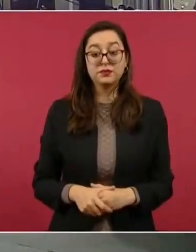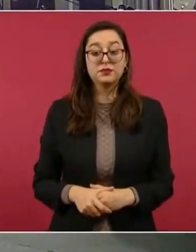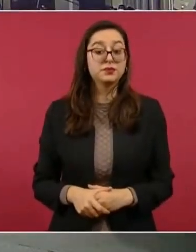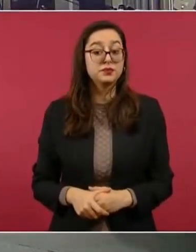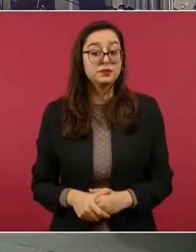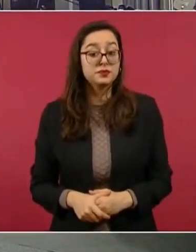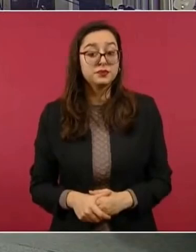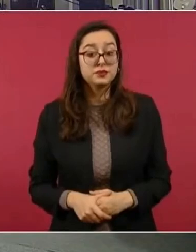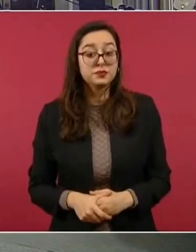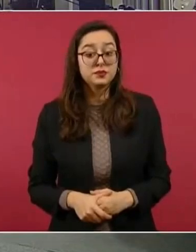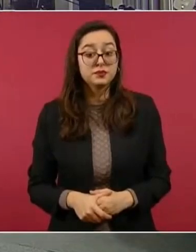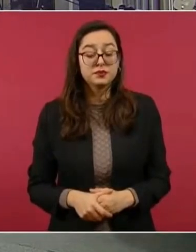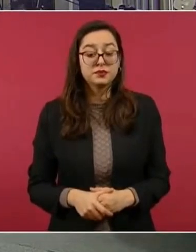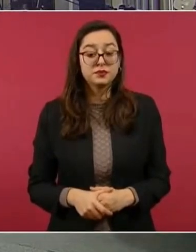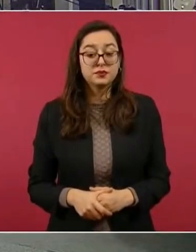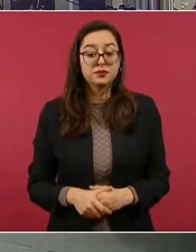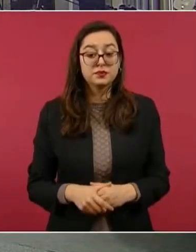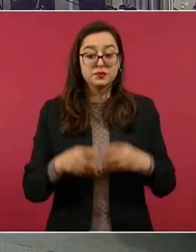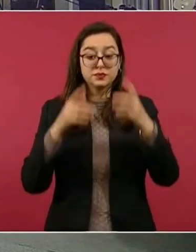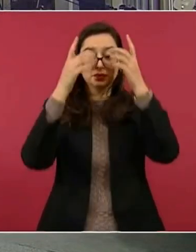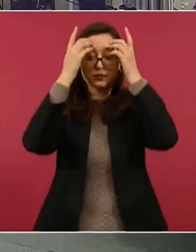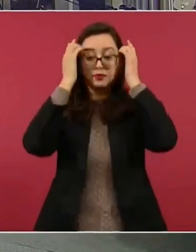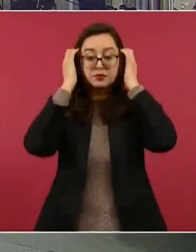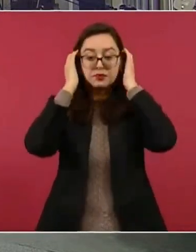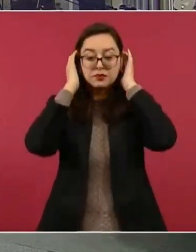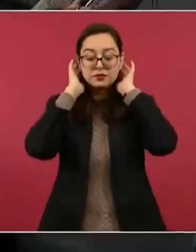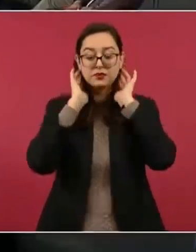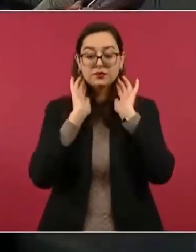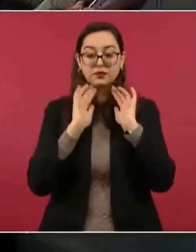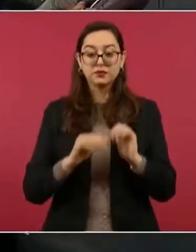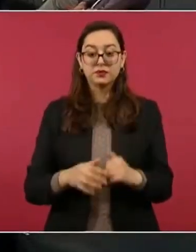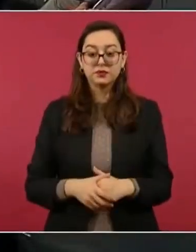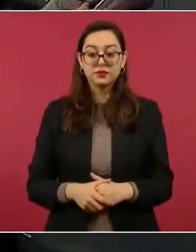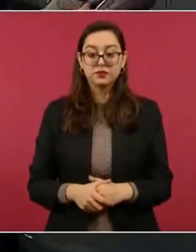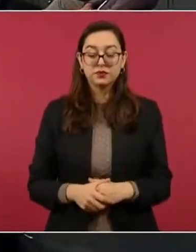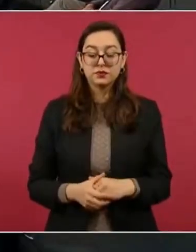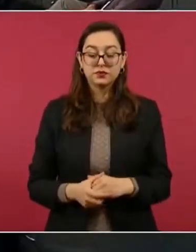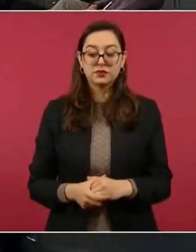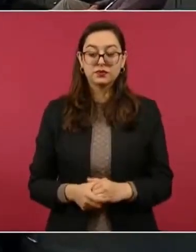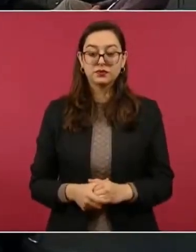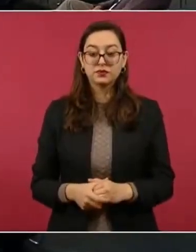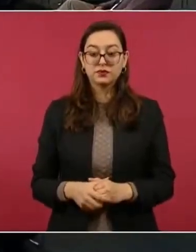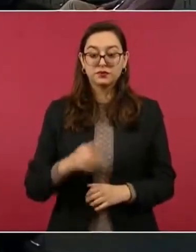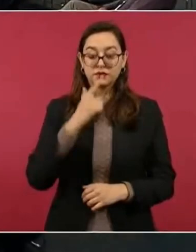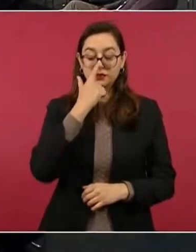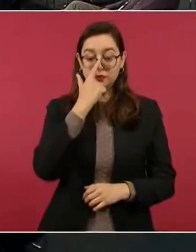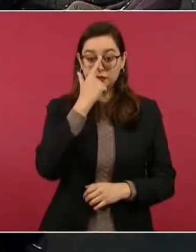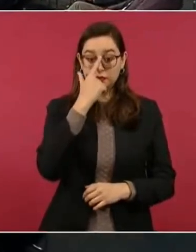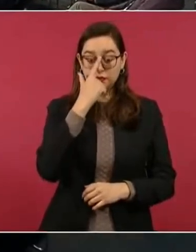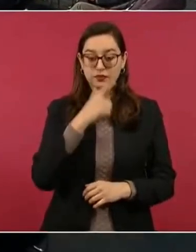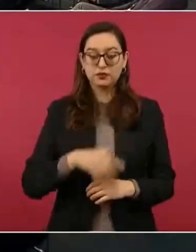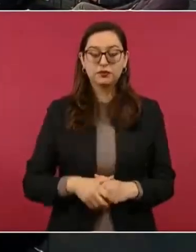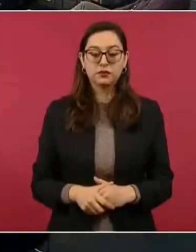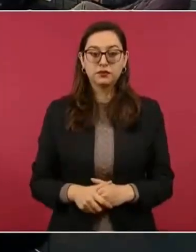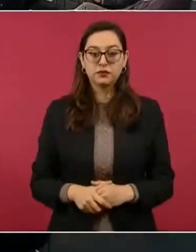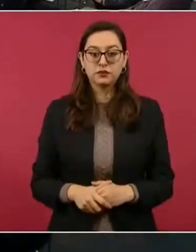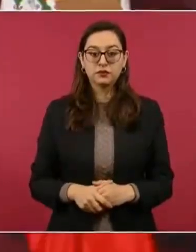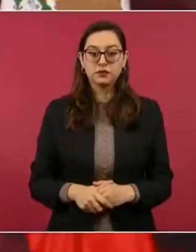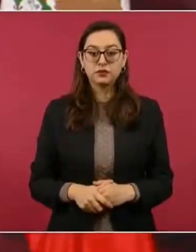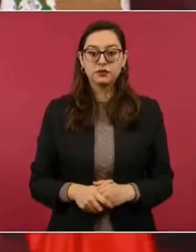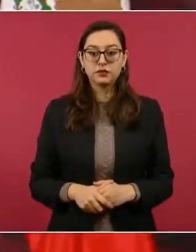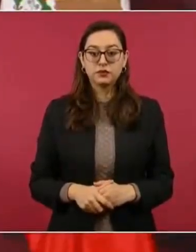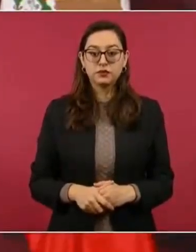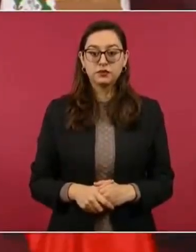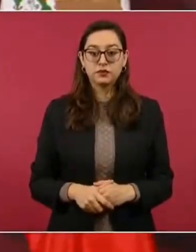¿Mande? Sentarse a la oposición para que sea un cambio constitucional. Pero es que ahí me va a servir también, ahí